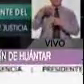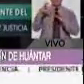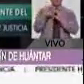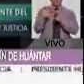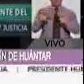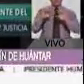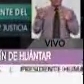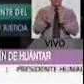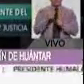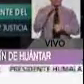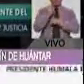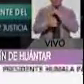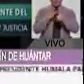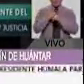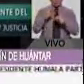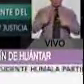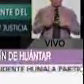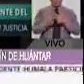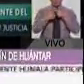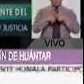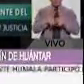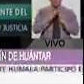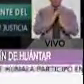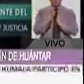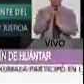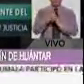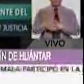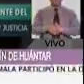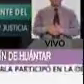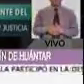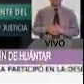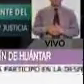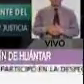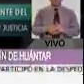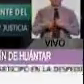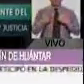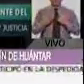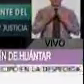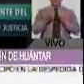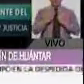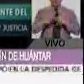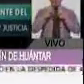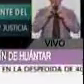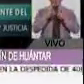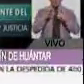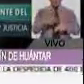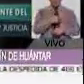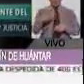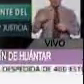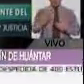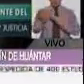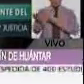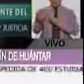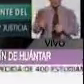la Corte Interamericana, si puede viciar el proceso. Sí, yo quiero responder, el ministro Cateriano